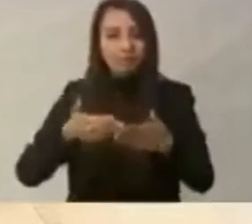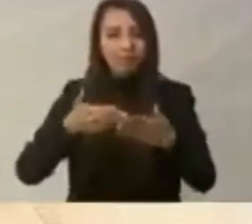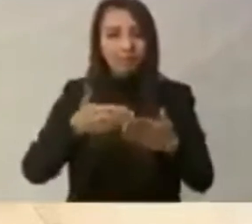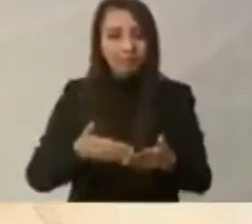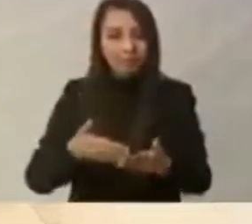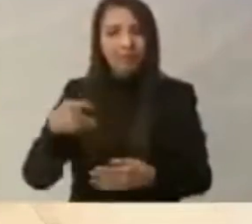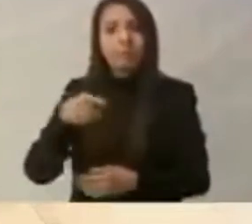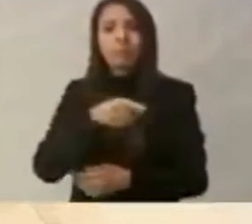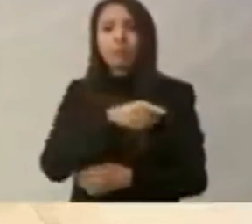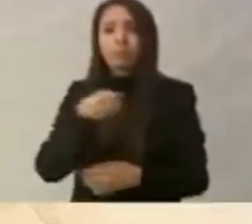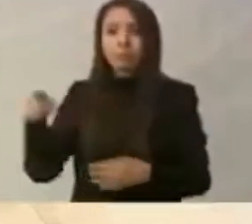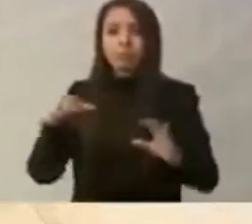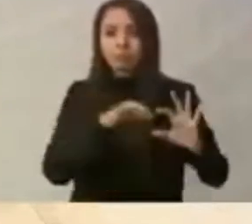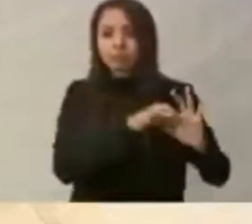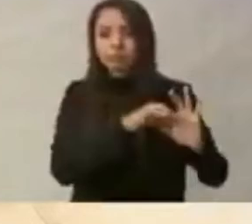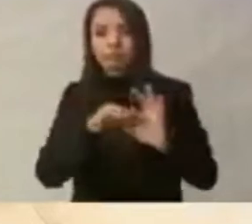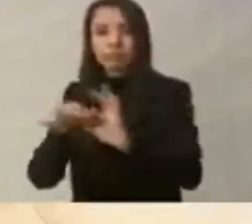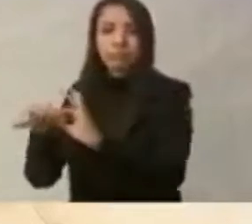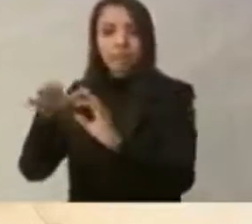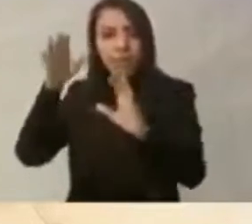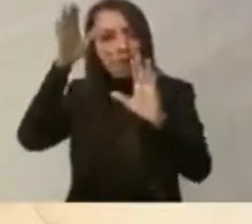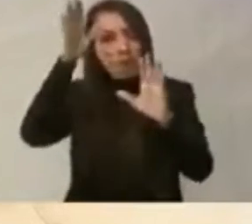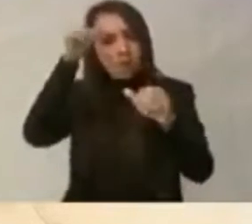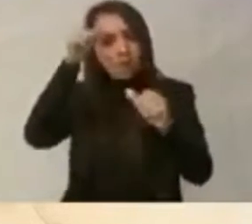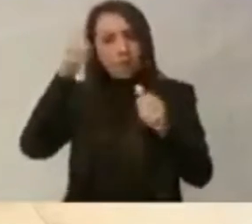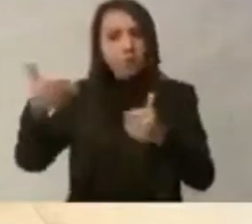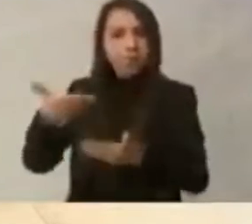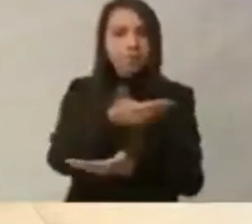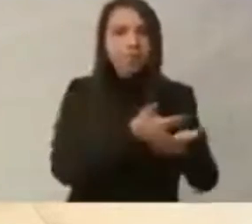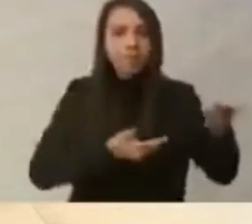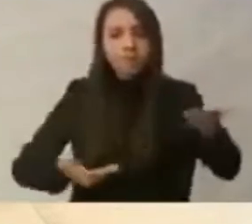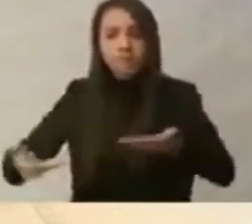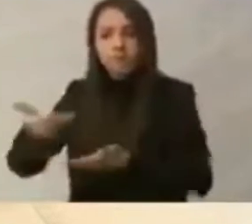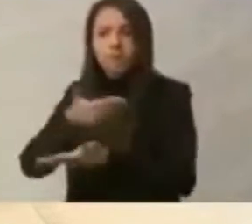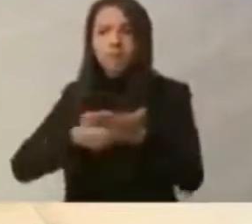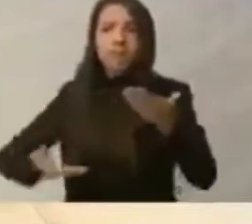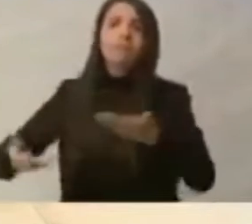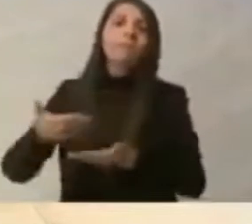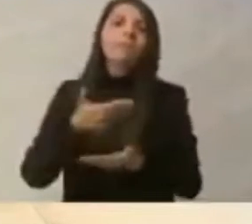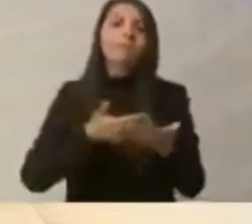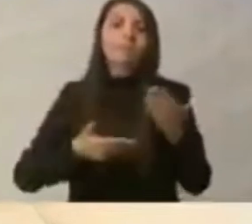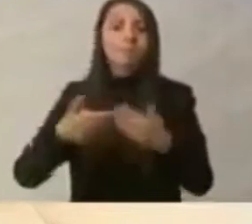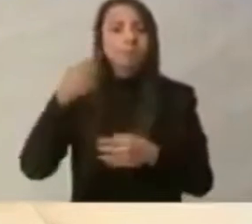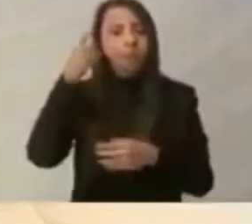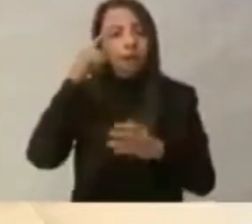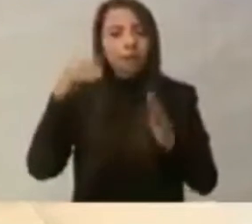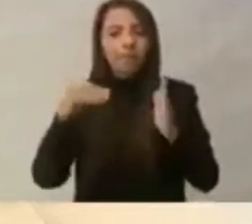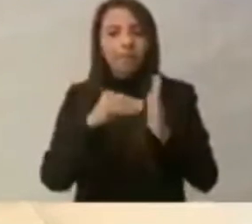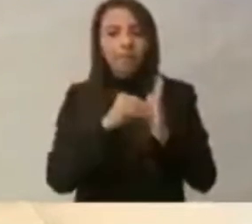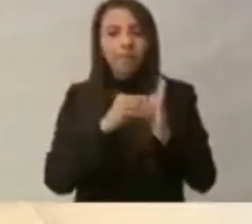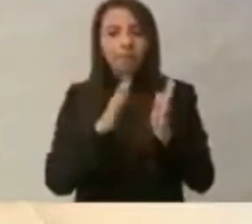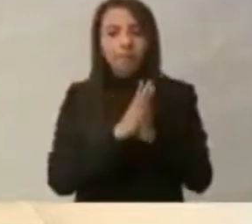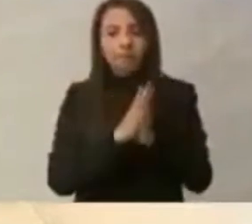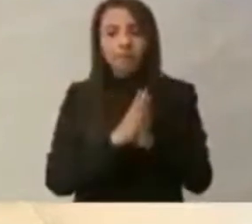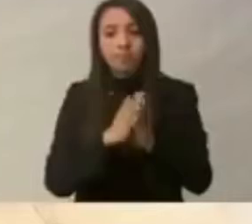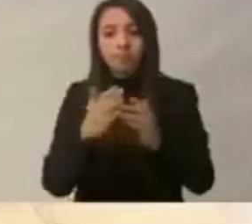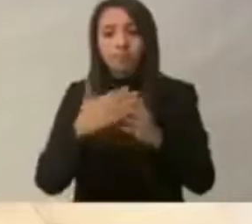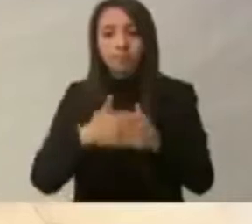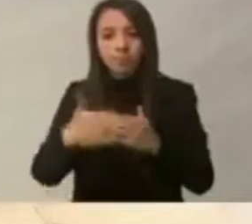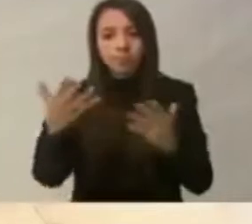están poniendo de acuerdo para la aplicación de un programa